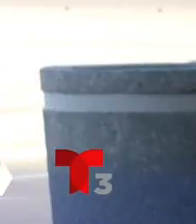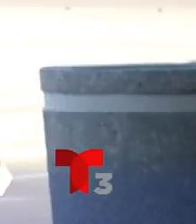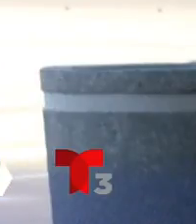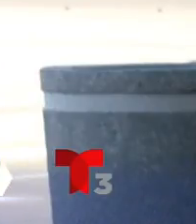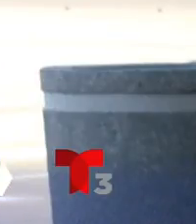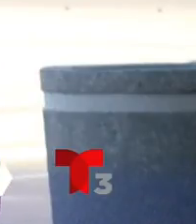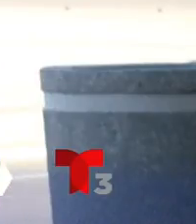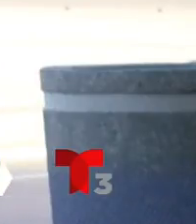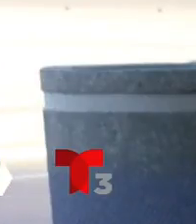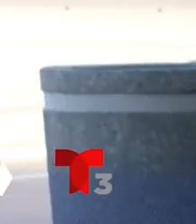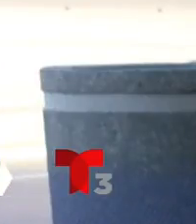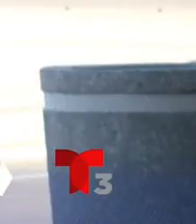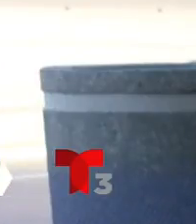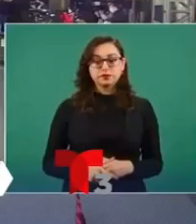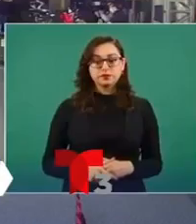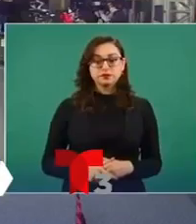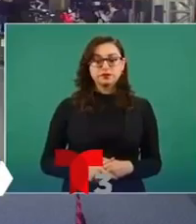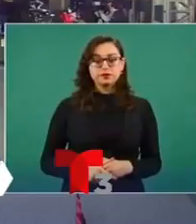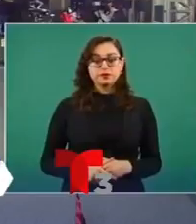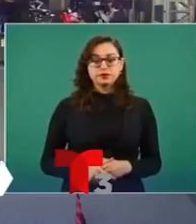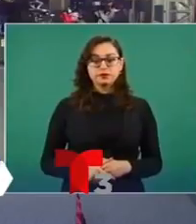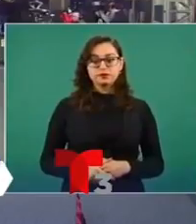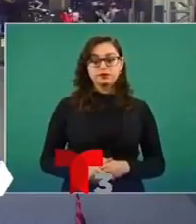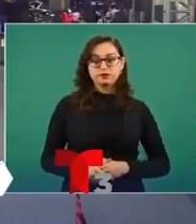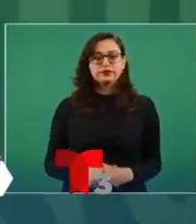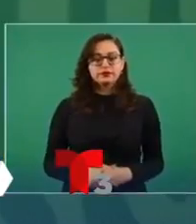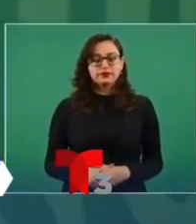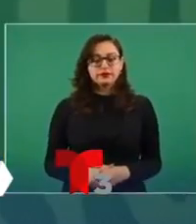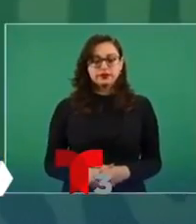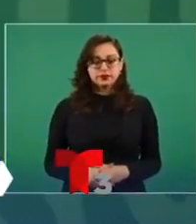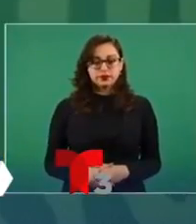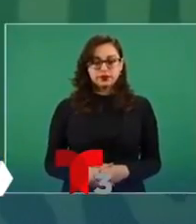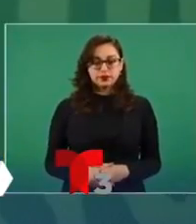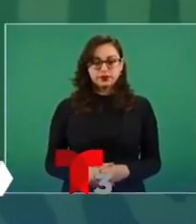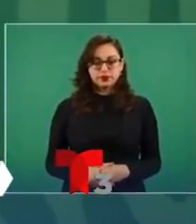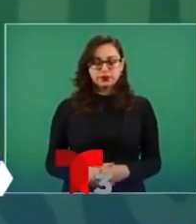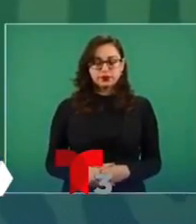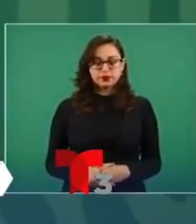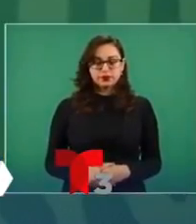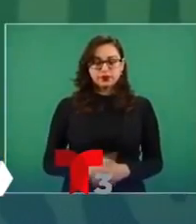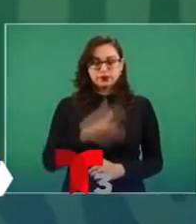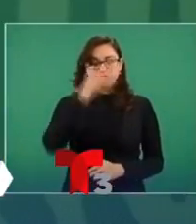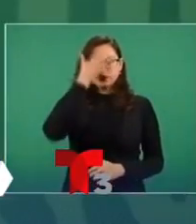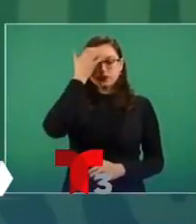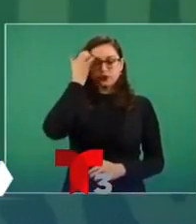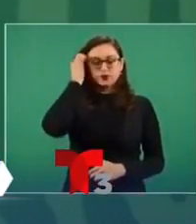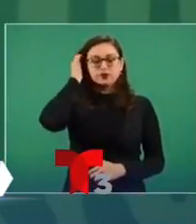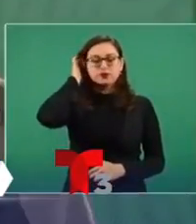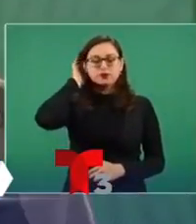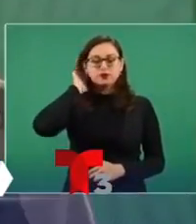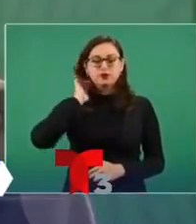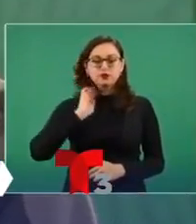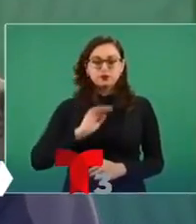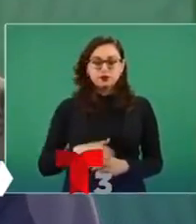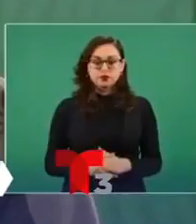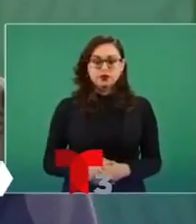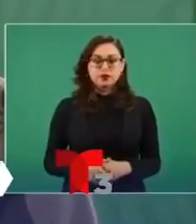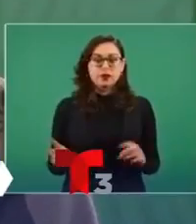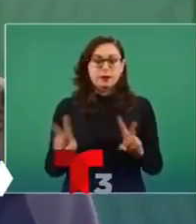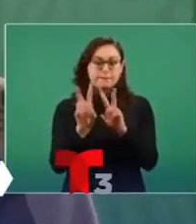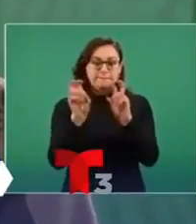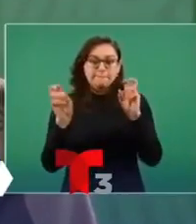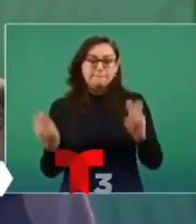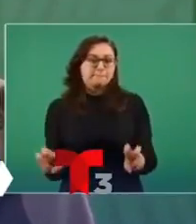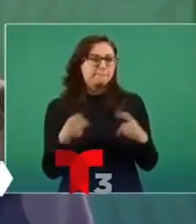el área que fue habilitada como su vivienda. Esta mañana la secretaria de Gobernación, Olga Sánchez Cordero, encabezó la tradicional